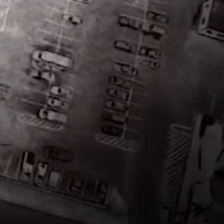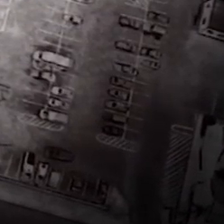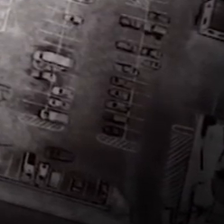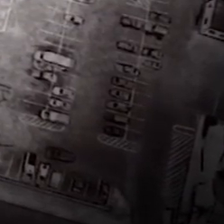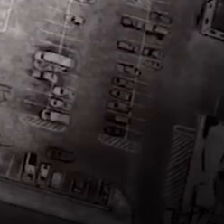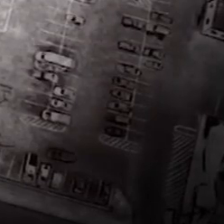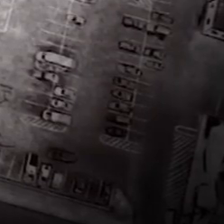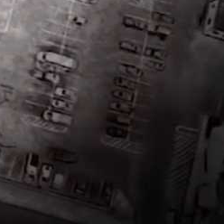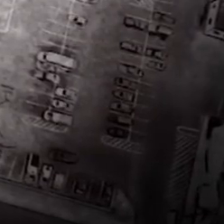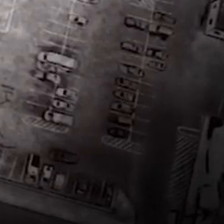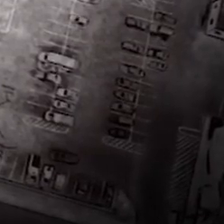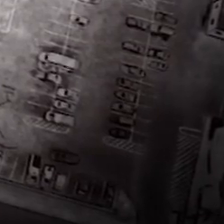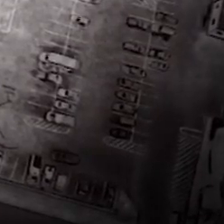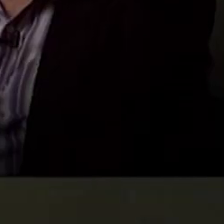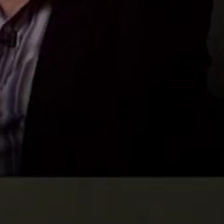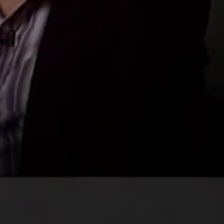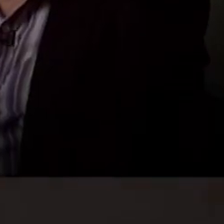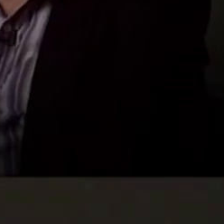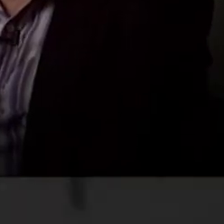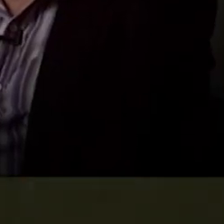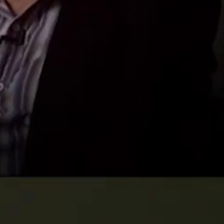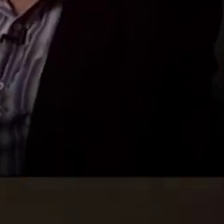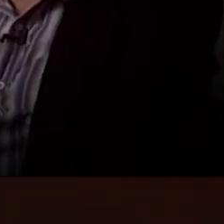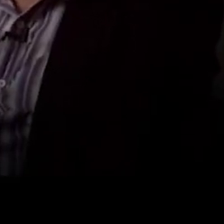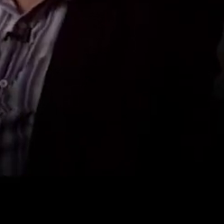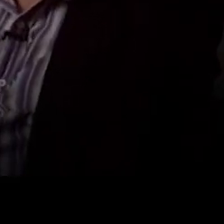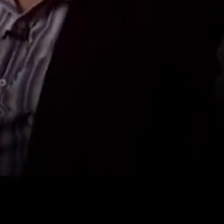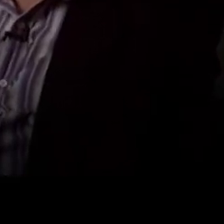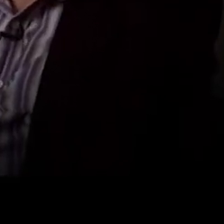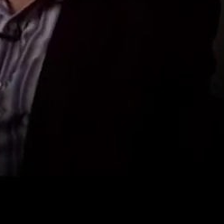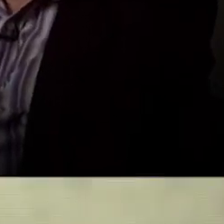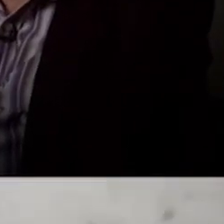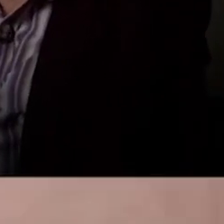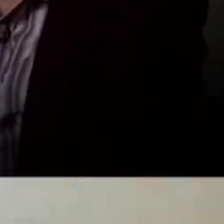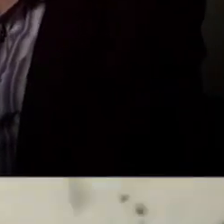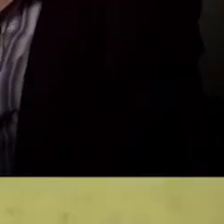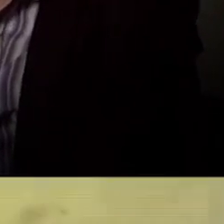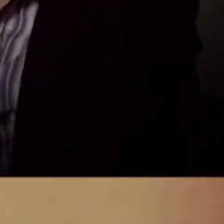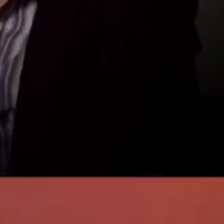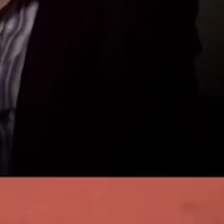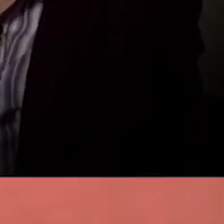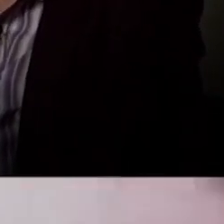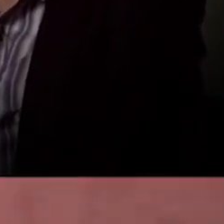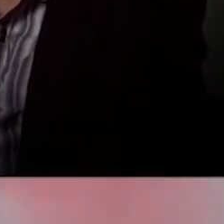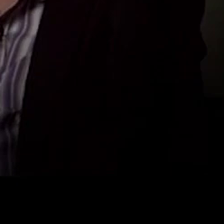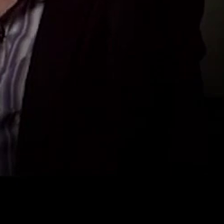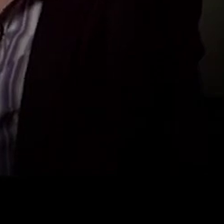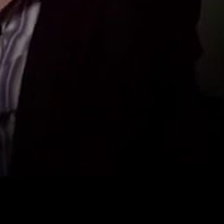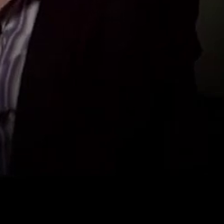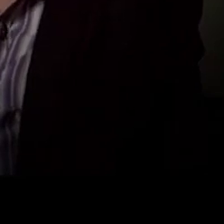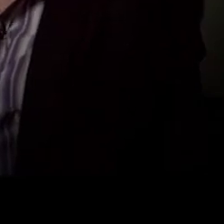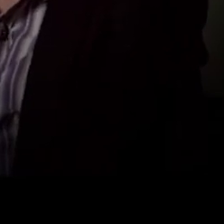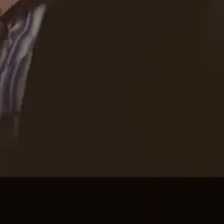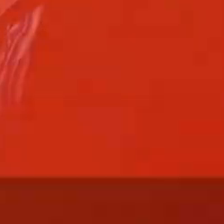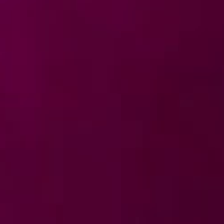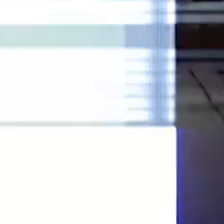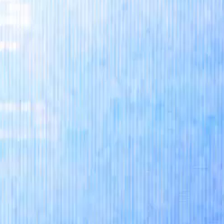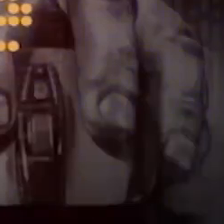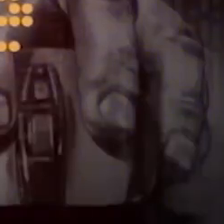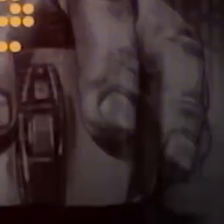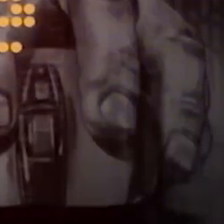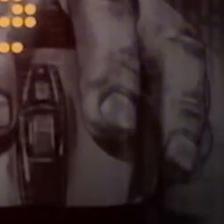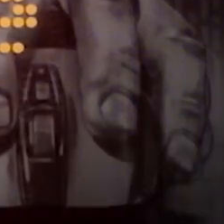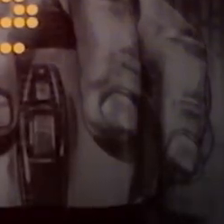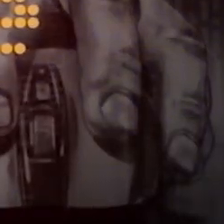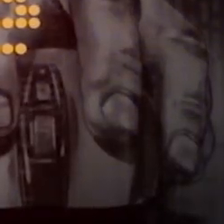la plataforma Arduino en su desarrollo. La cultura maker es cultura artesanal más esteroides, que es lo digital, lo electrónico.